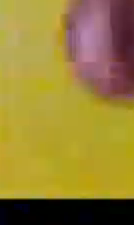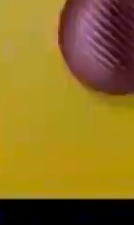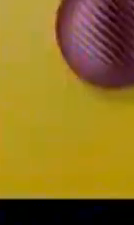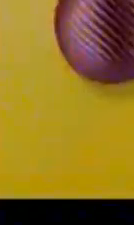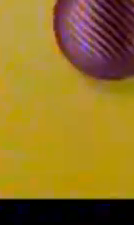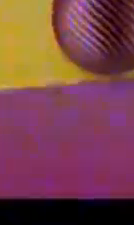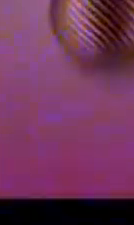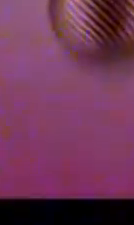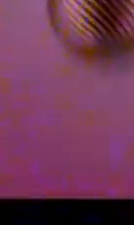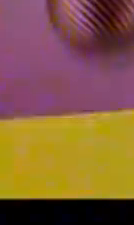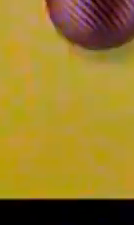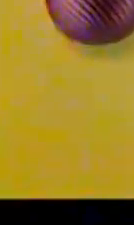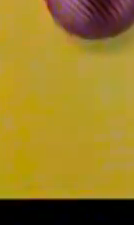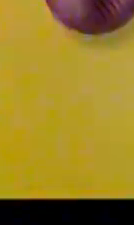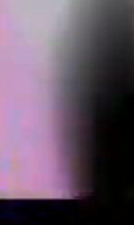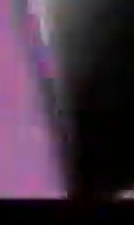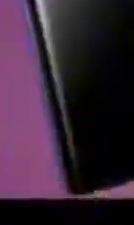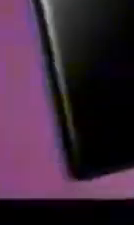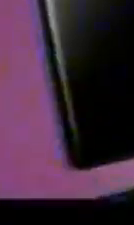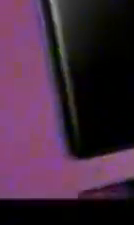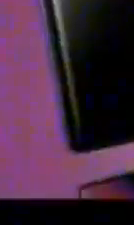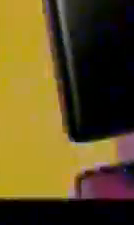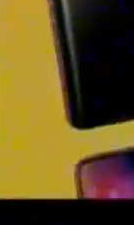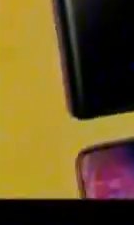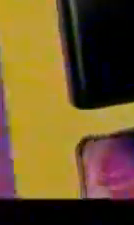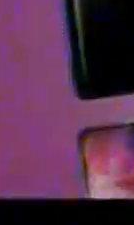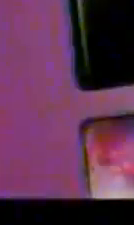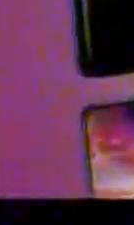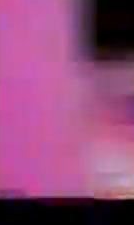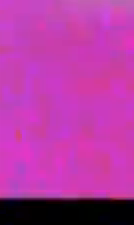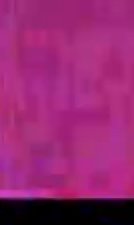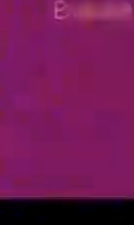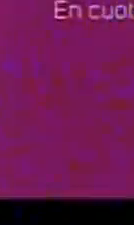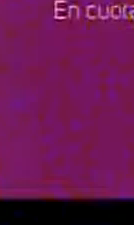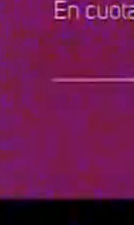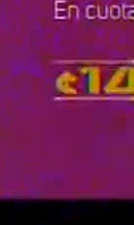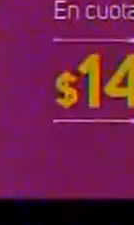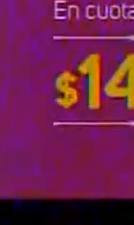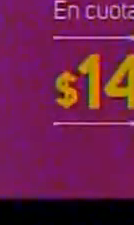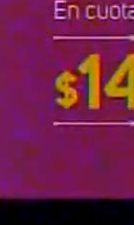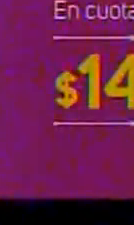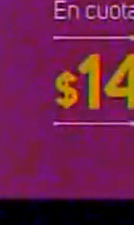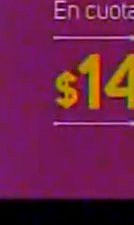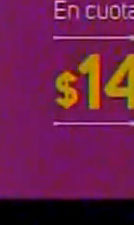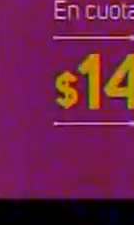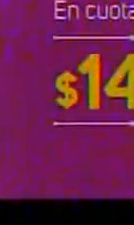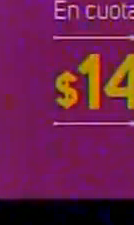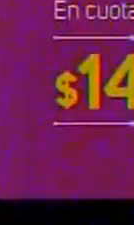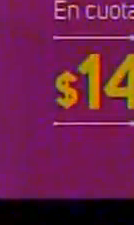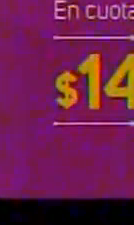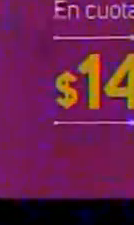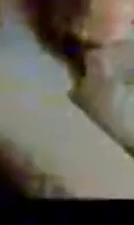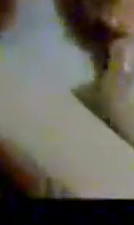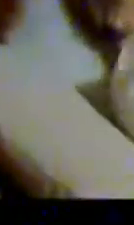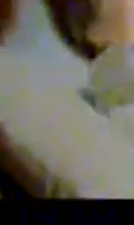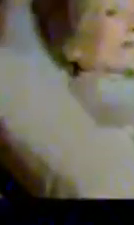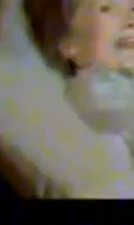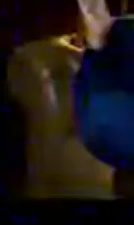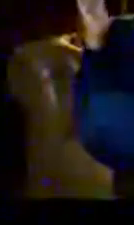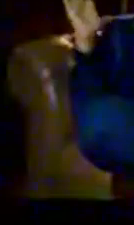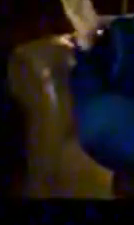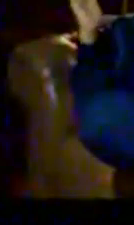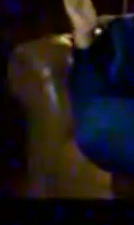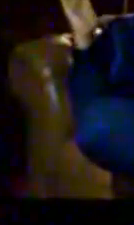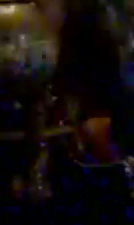tú también de entre la más completa variedad de equipos móviles Samsung en cuotas desde $14. Como Santa, acércate más